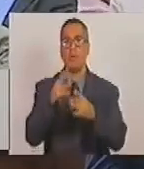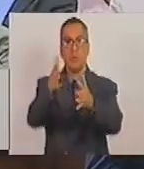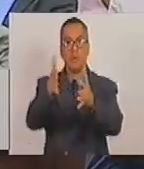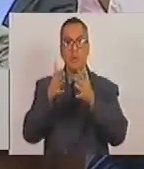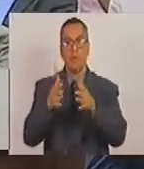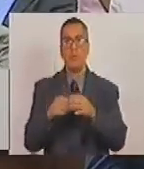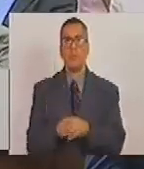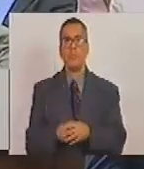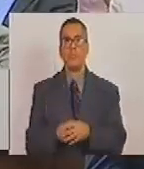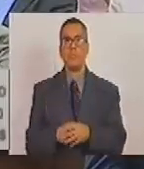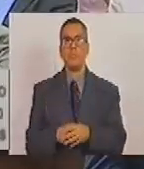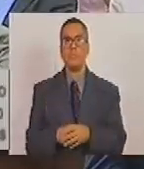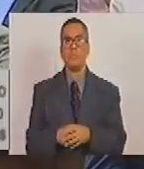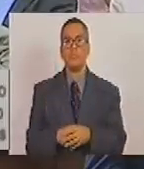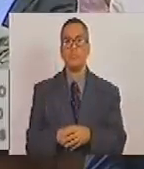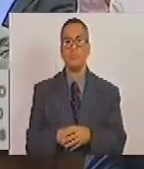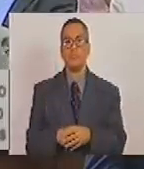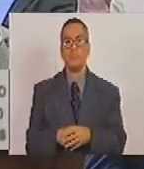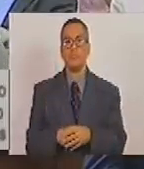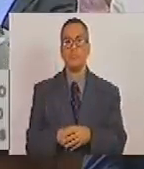victoria